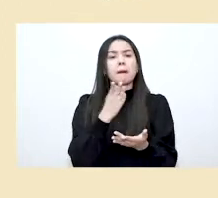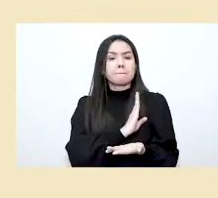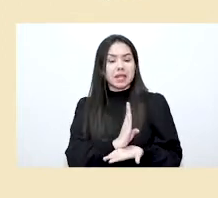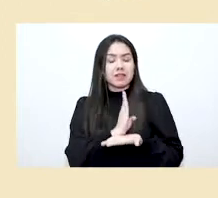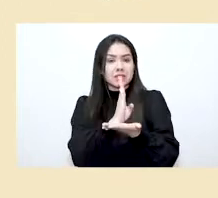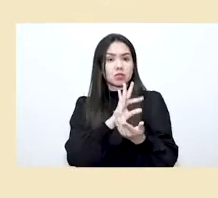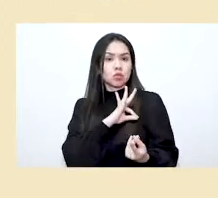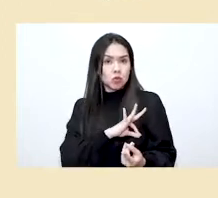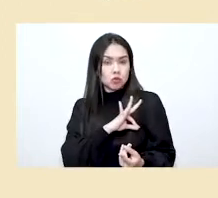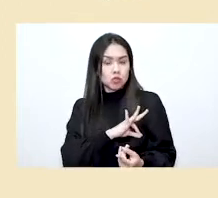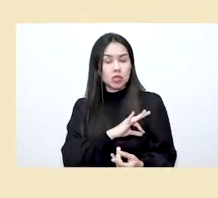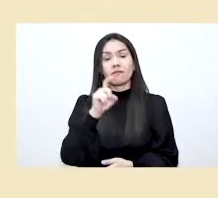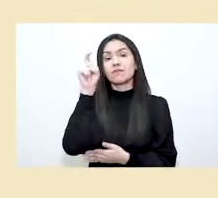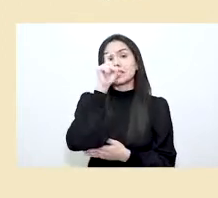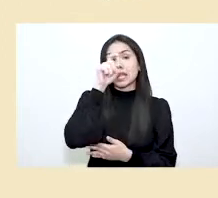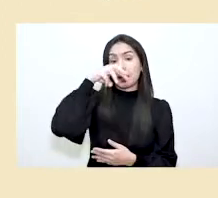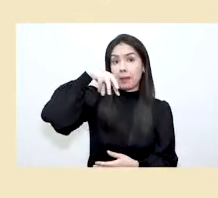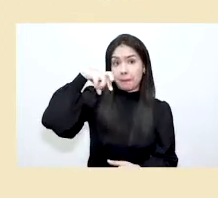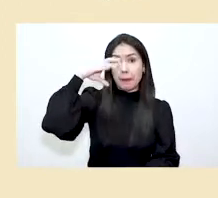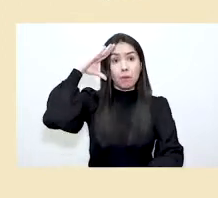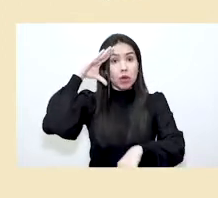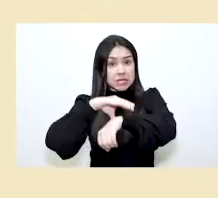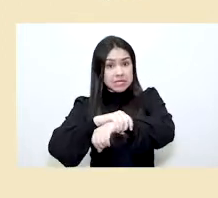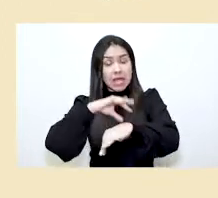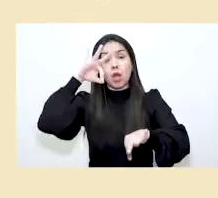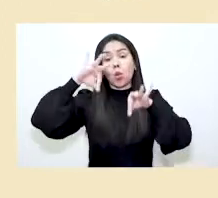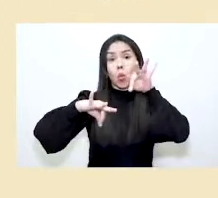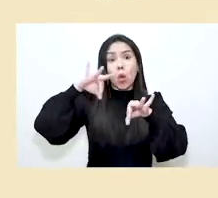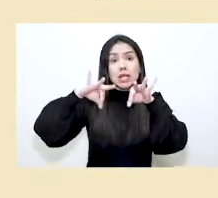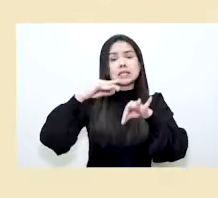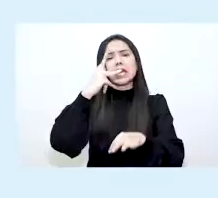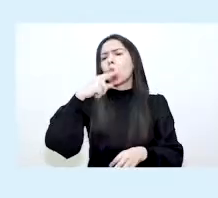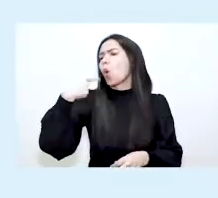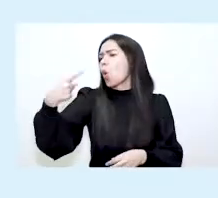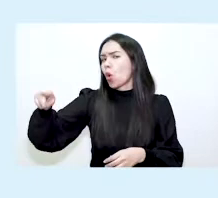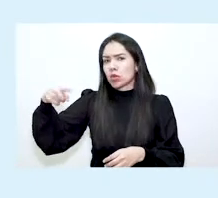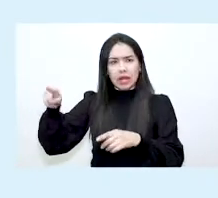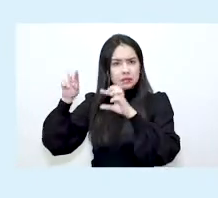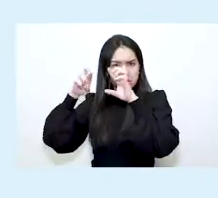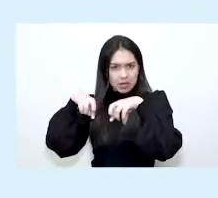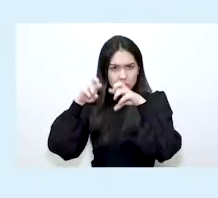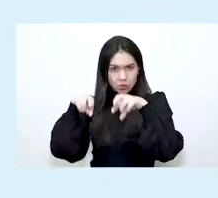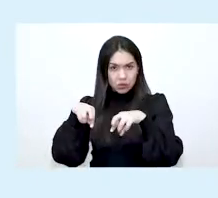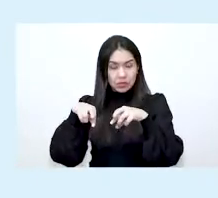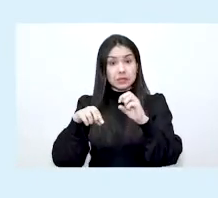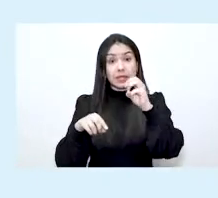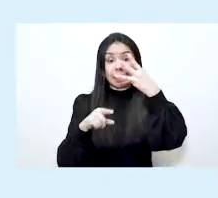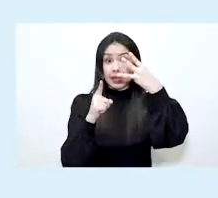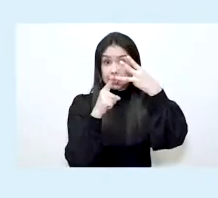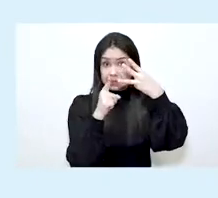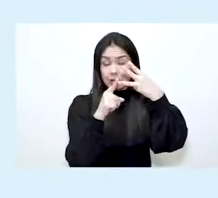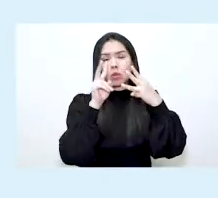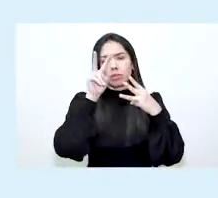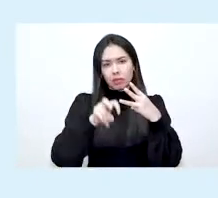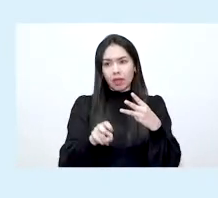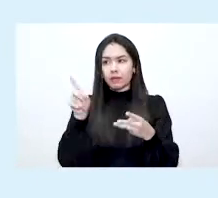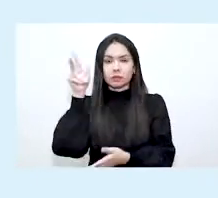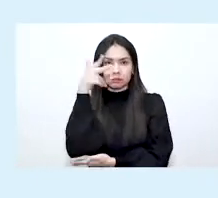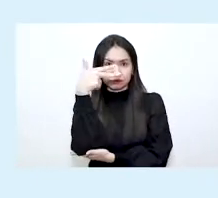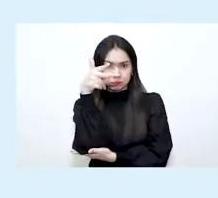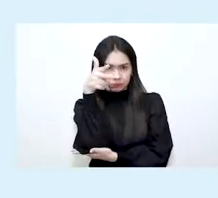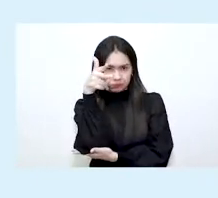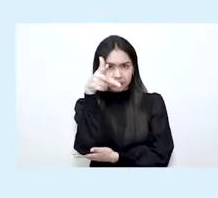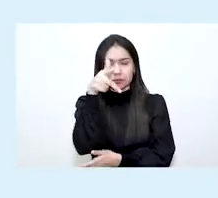Bienestar Social, fiscales del MP, policías, jueces y otros. El paso 3 será grabar tu historia para